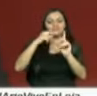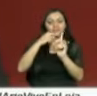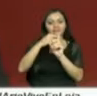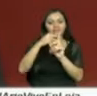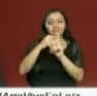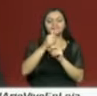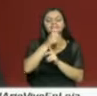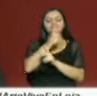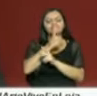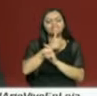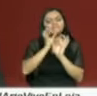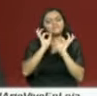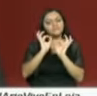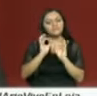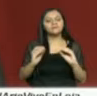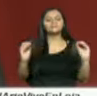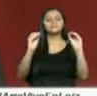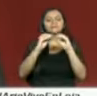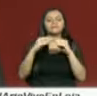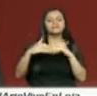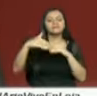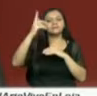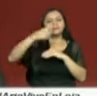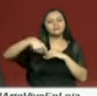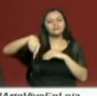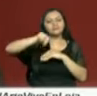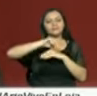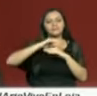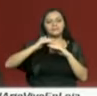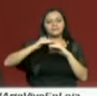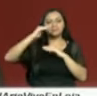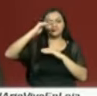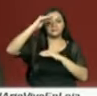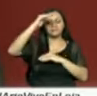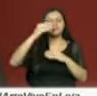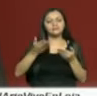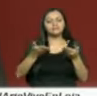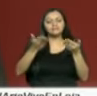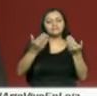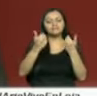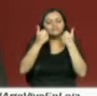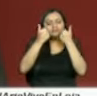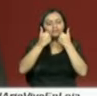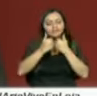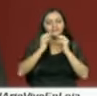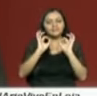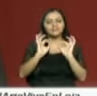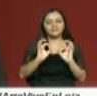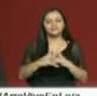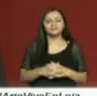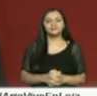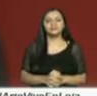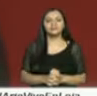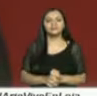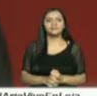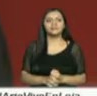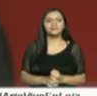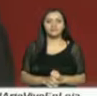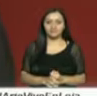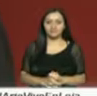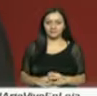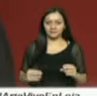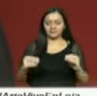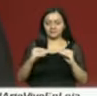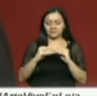mayor tolerancia, con enormes dosis de ternura, en medio de las miserias